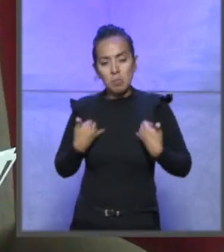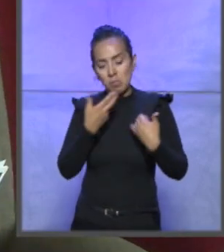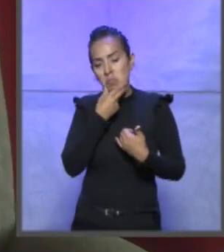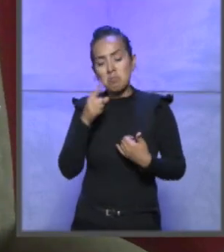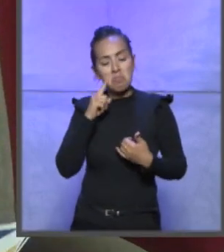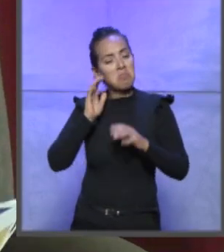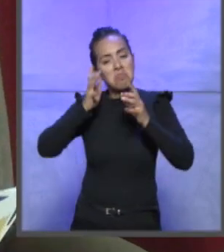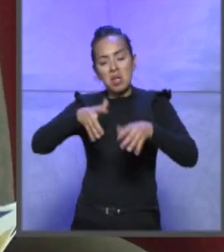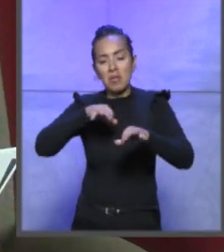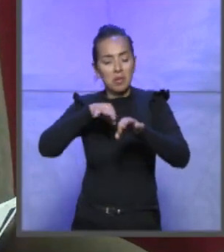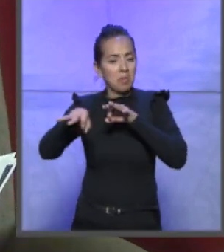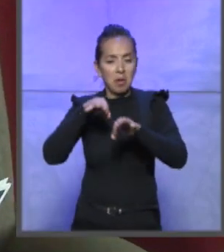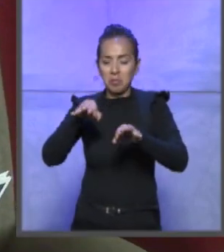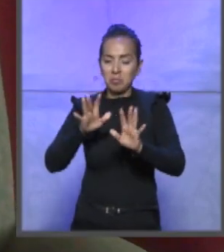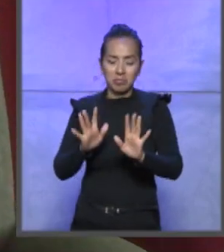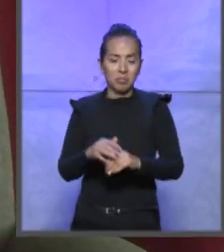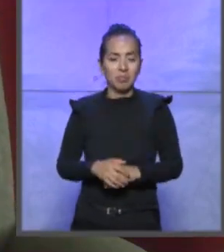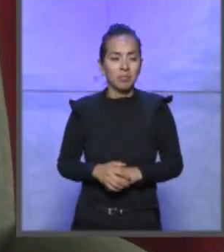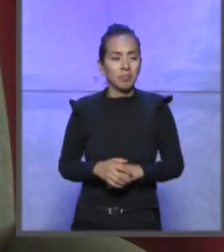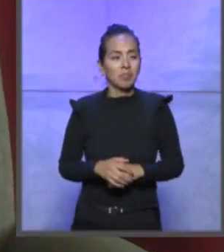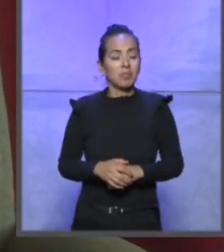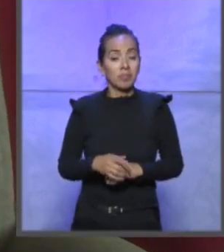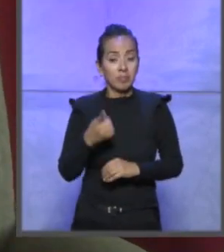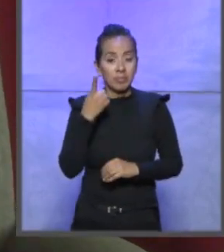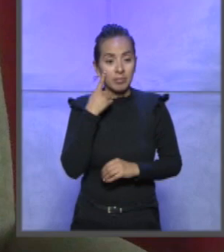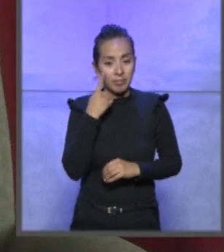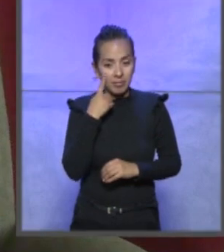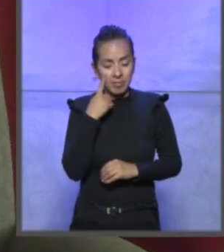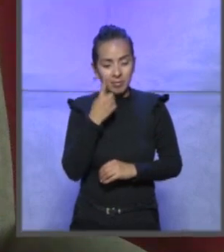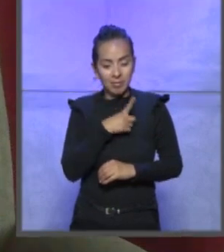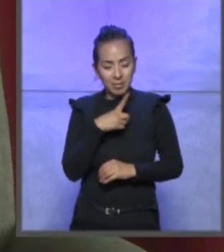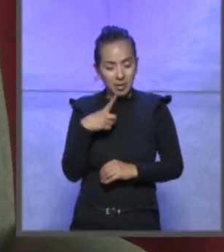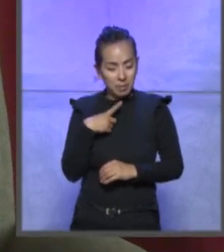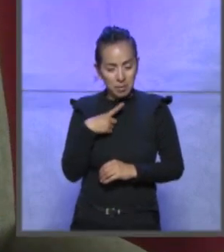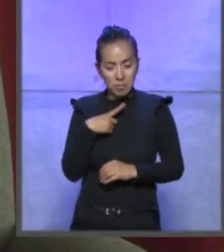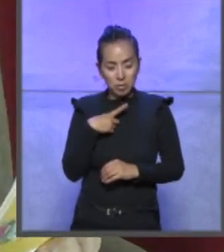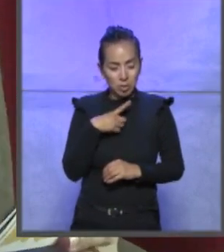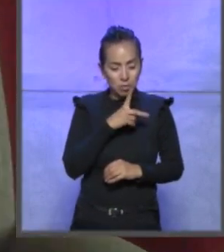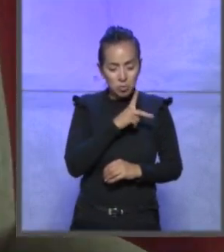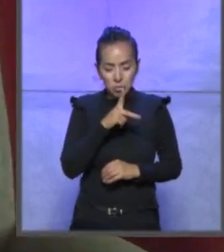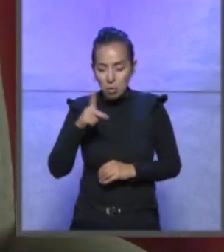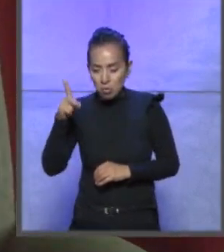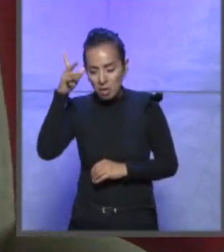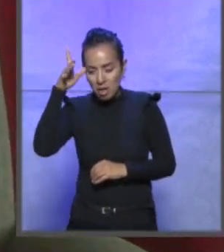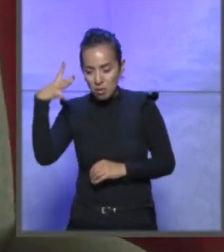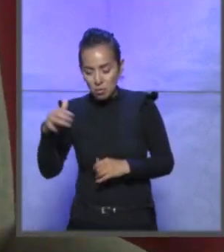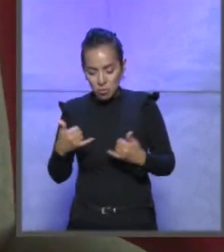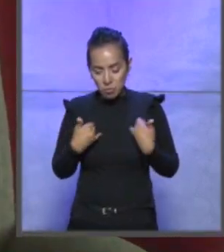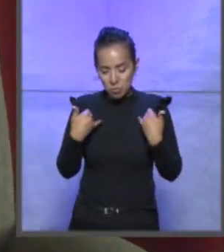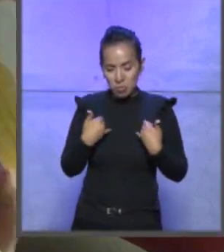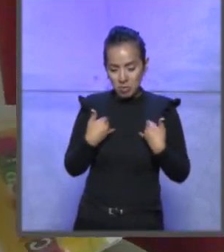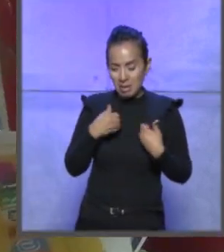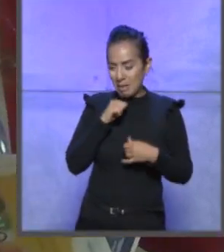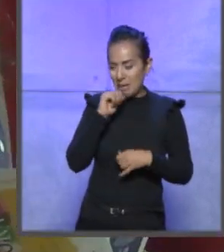jóvenes ejerciendo ya el poder. Aguas, tenemos que estar todos, adultos y jóvenes,